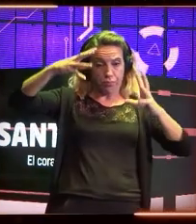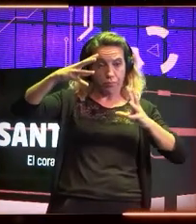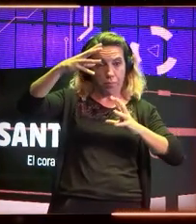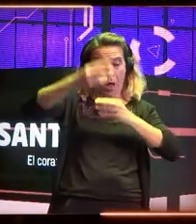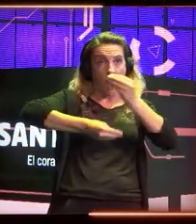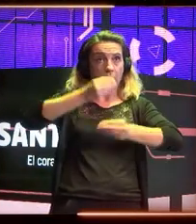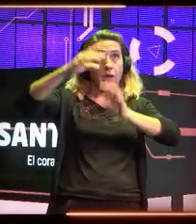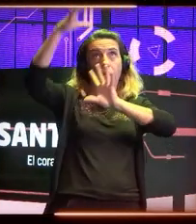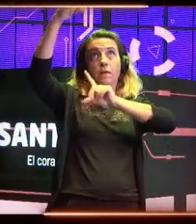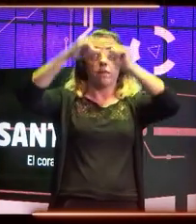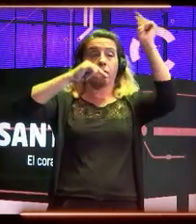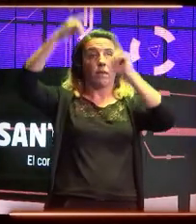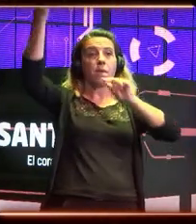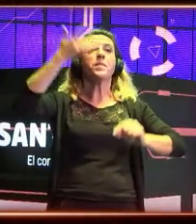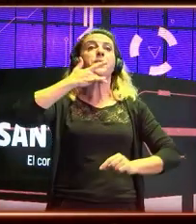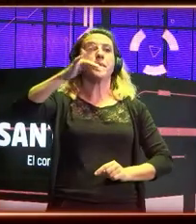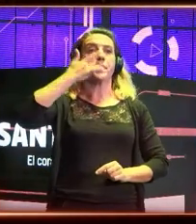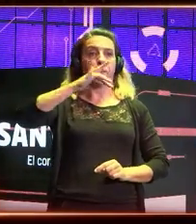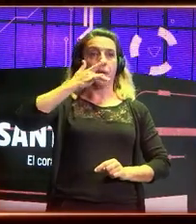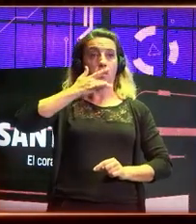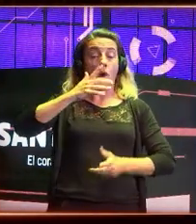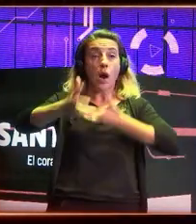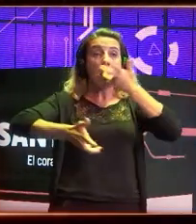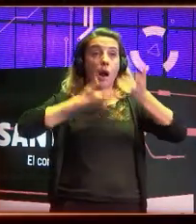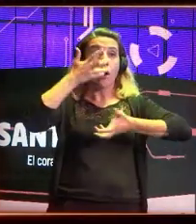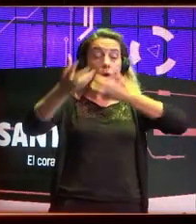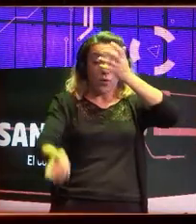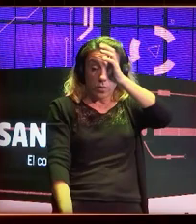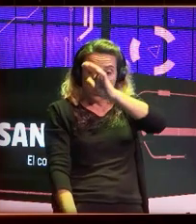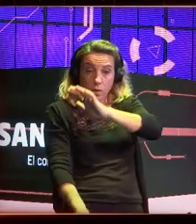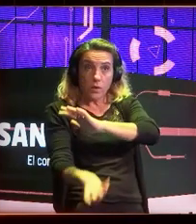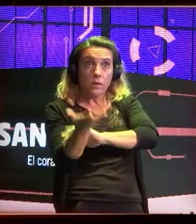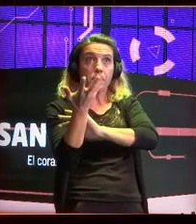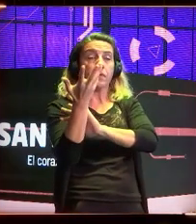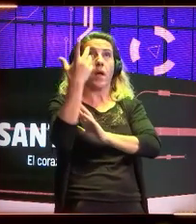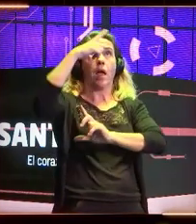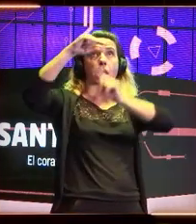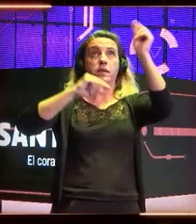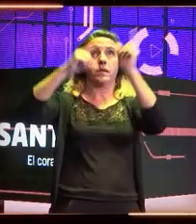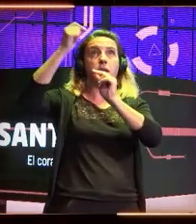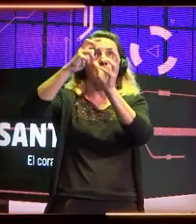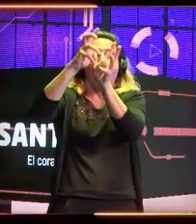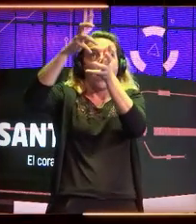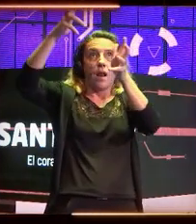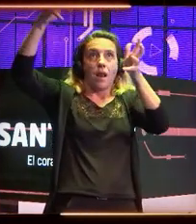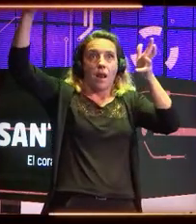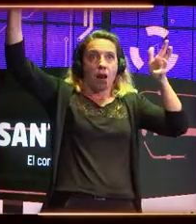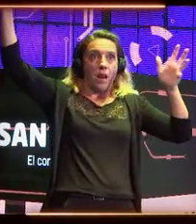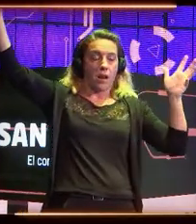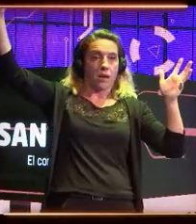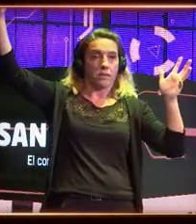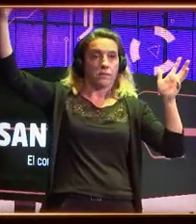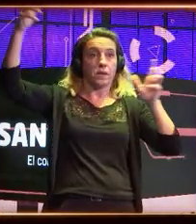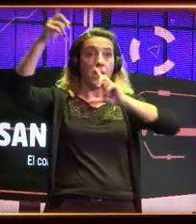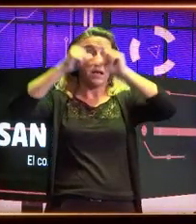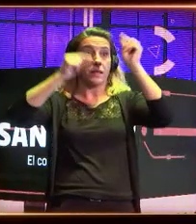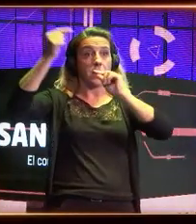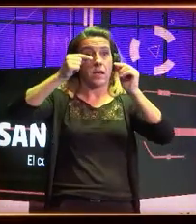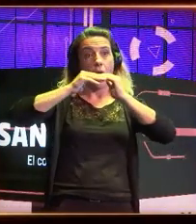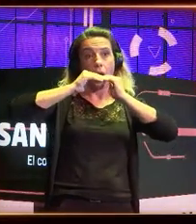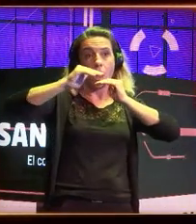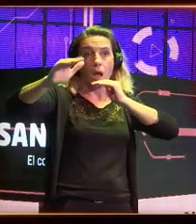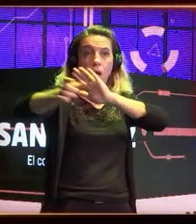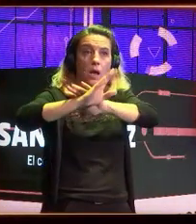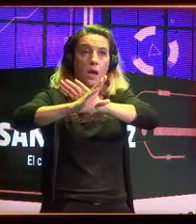brillar esta este calor que se genera hace que la tienda la estrella tienda a expandirse la estrella se mantiene estable